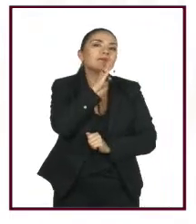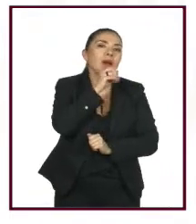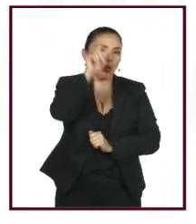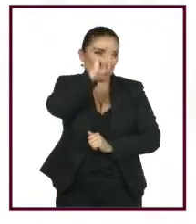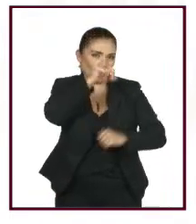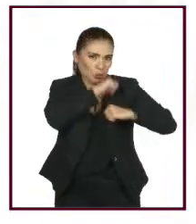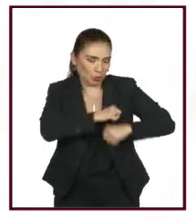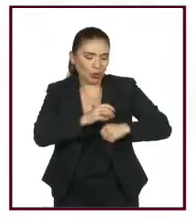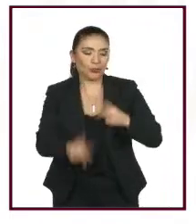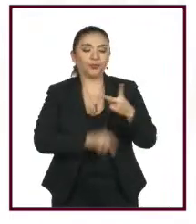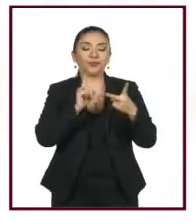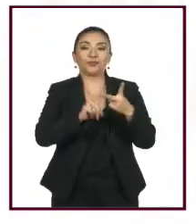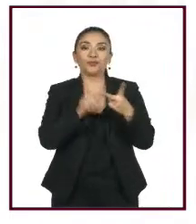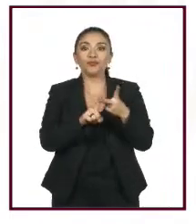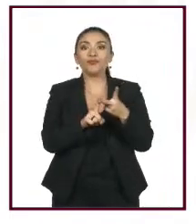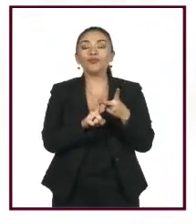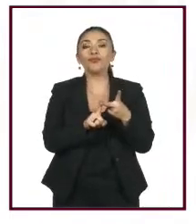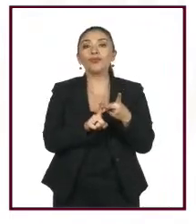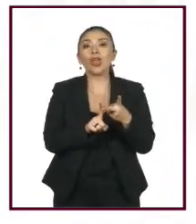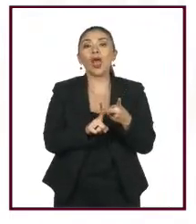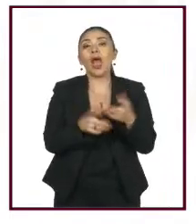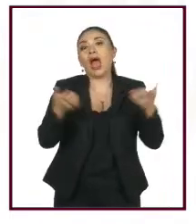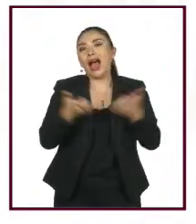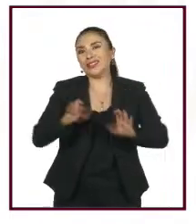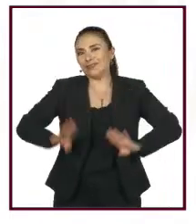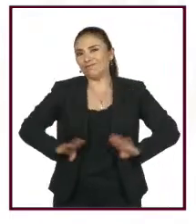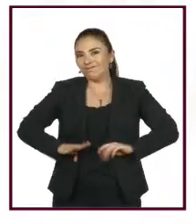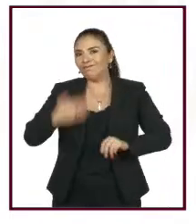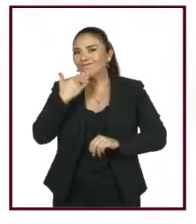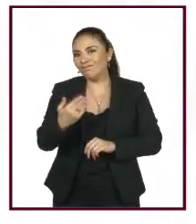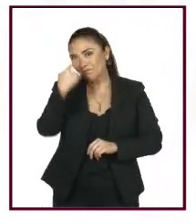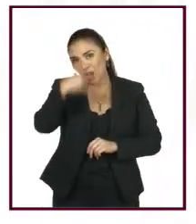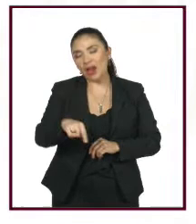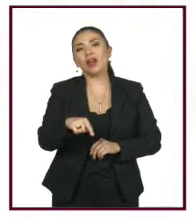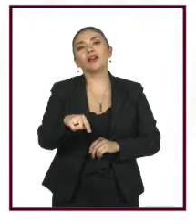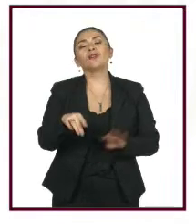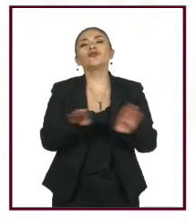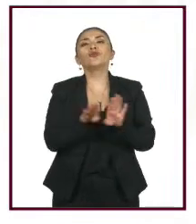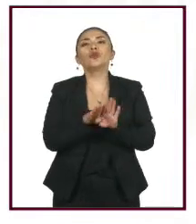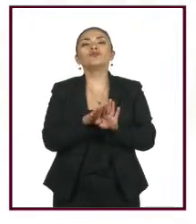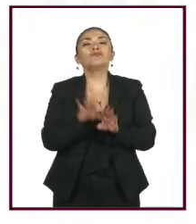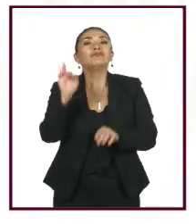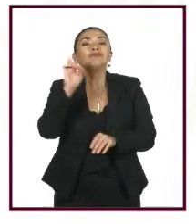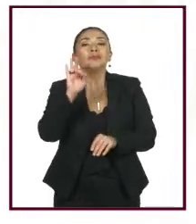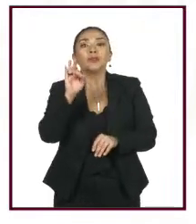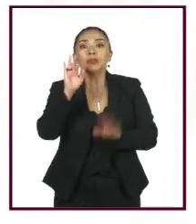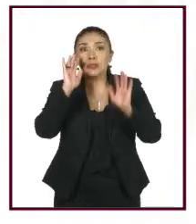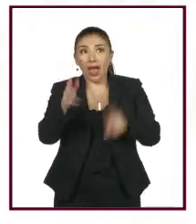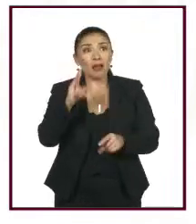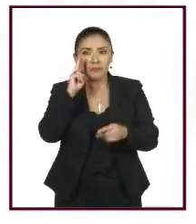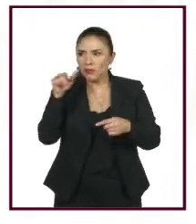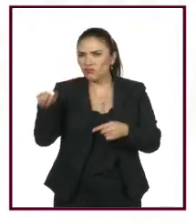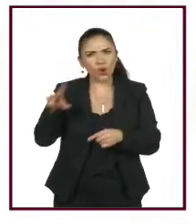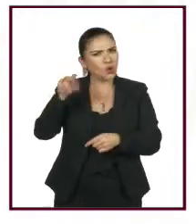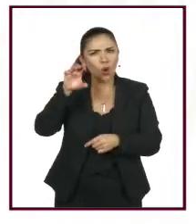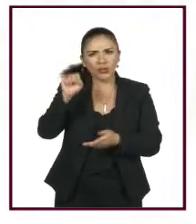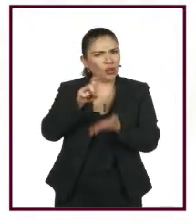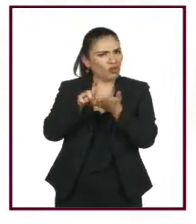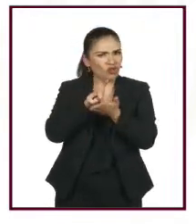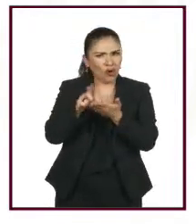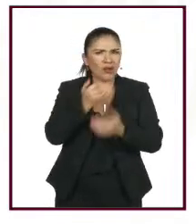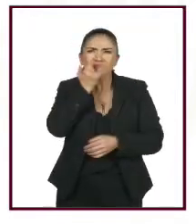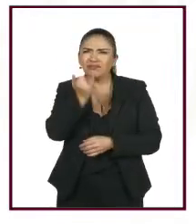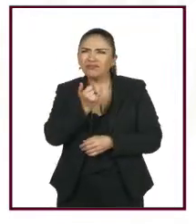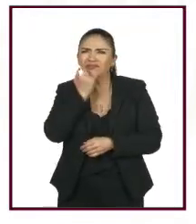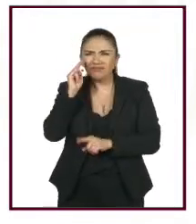tomar medidas pues, pertinentes y oportunas. Si se descarta el consumo, por ejemplo, que haya sospecha